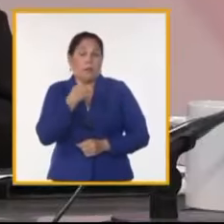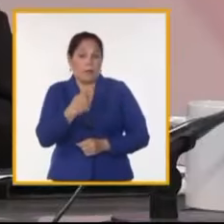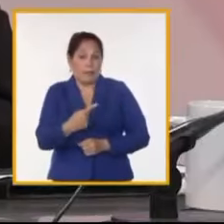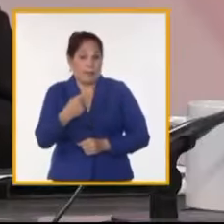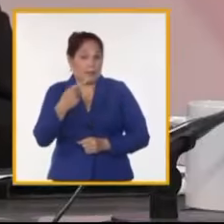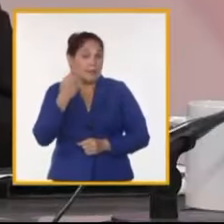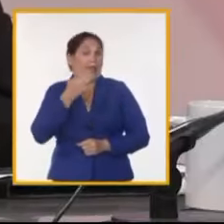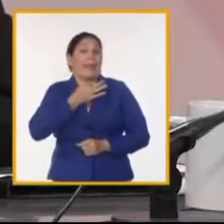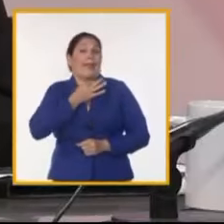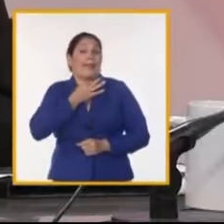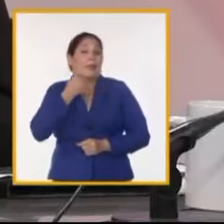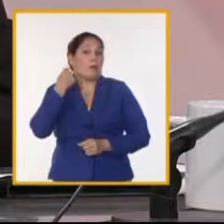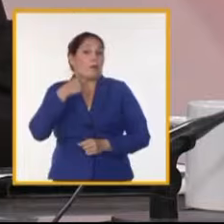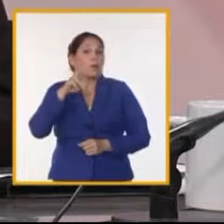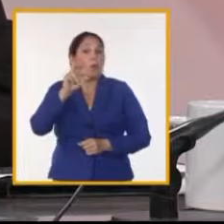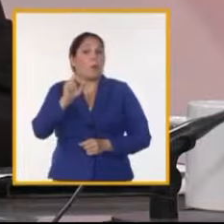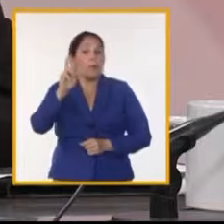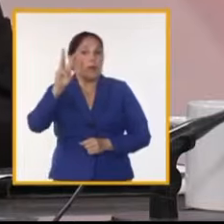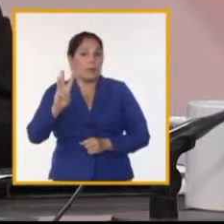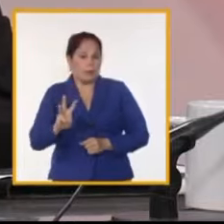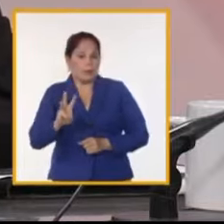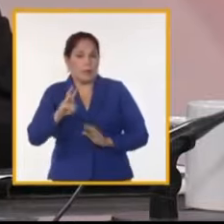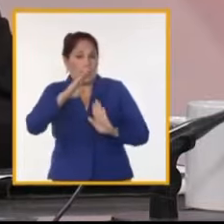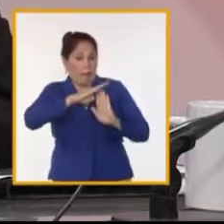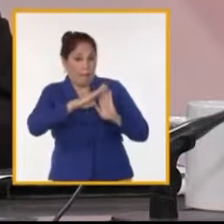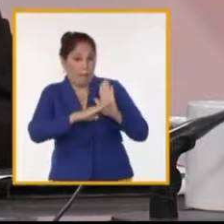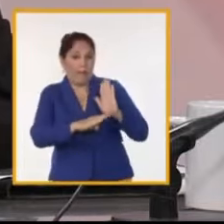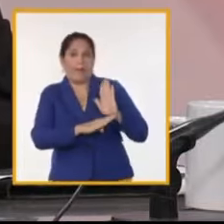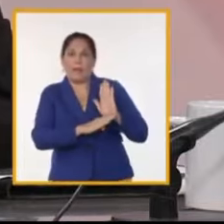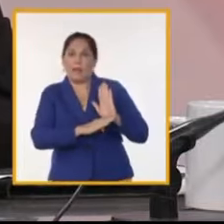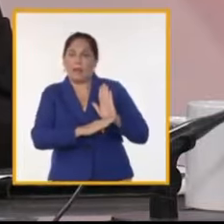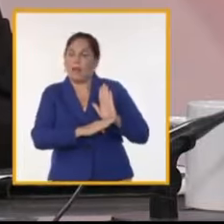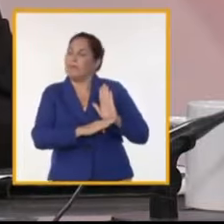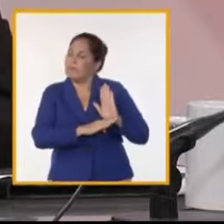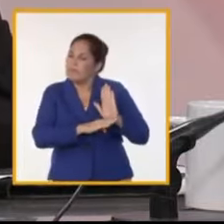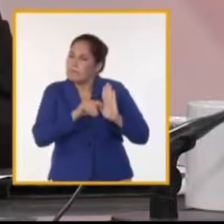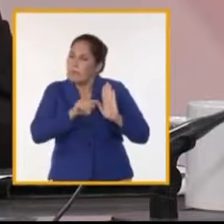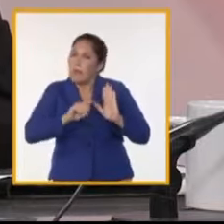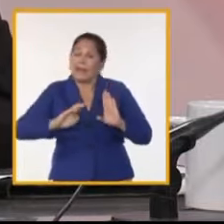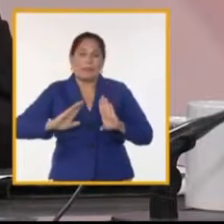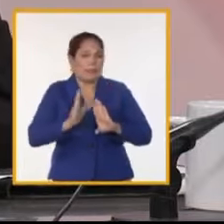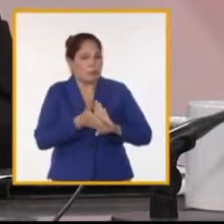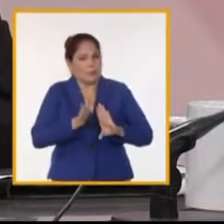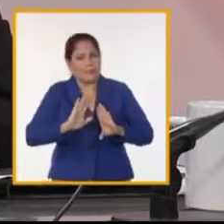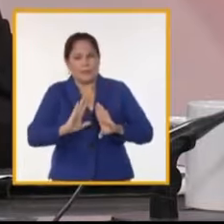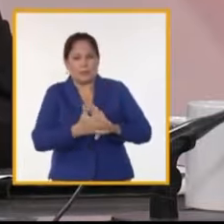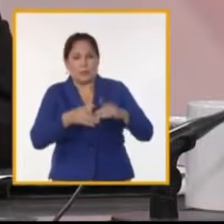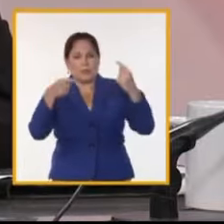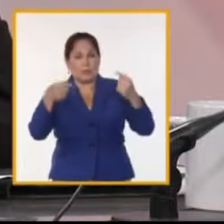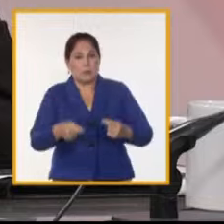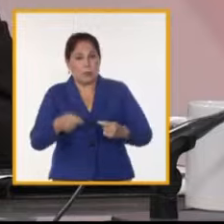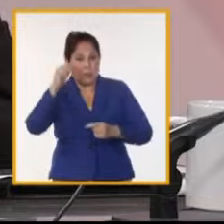año 2023 que no faltan medidas que biden podría tomar para mejorar las relaciones muchas de las sanciones impuestas por Trump siguen vigentes